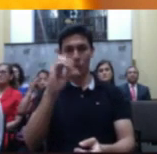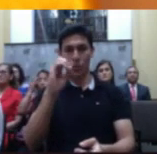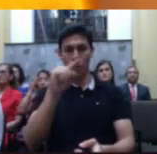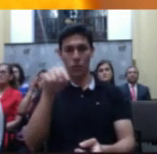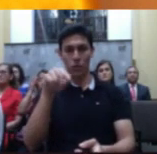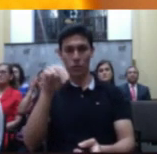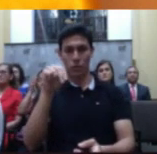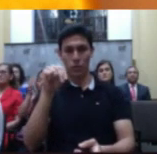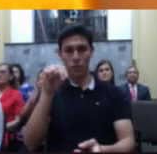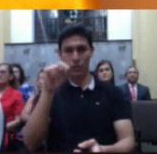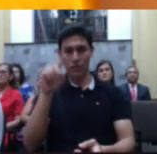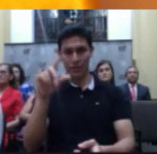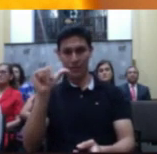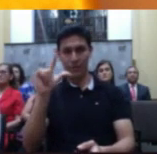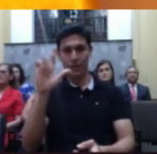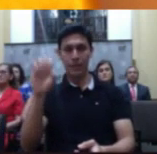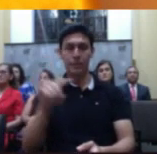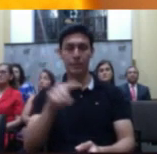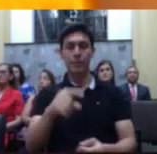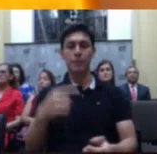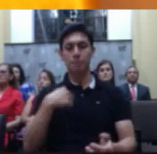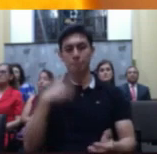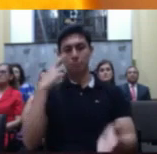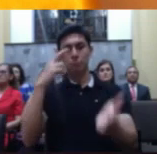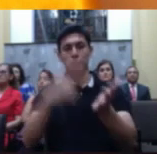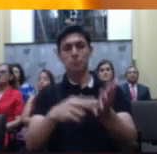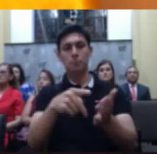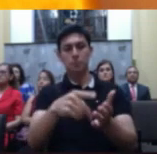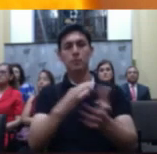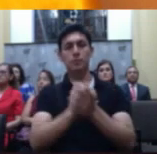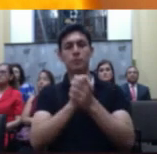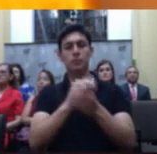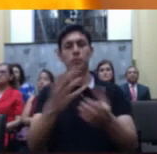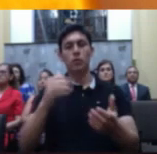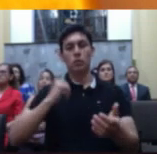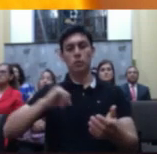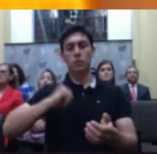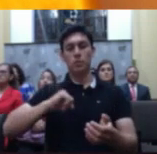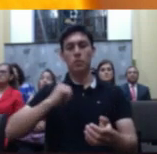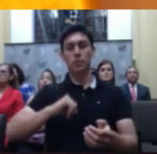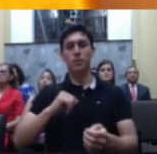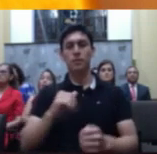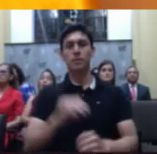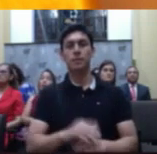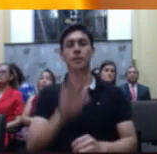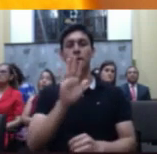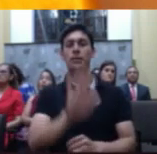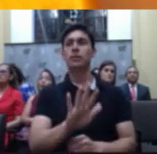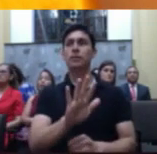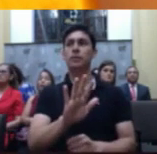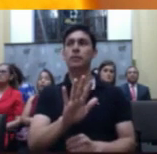extensivo su reconocimiento y el saludo al Consejo Municipal con ocasión del